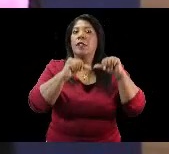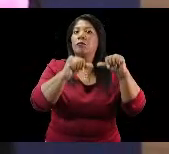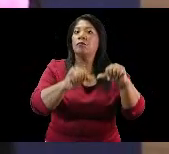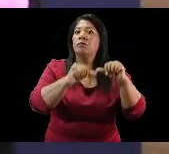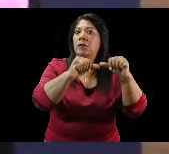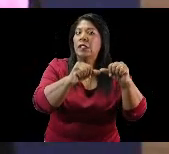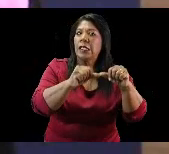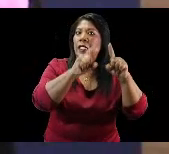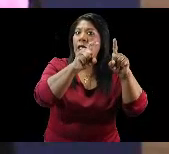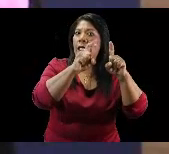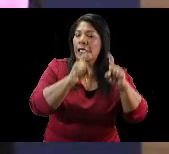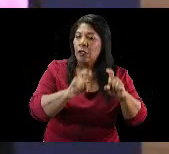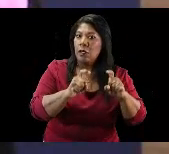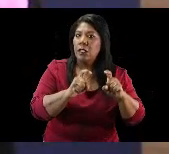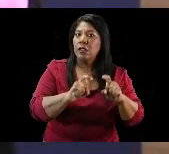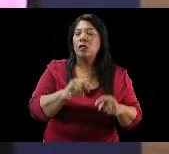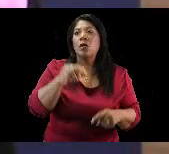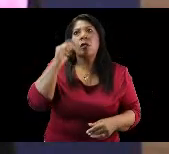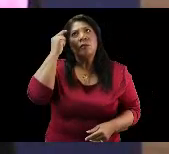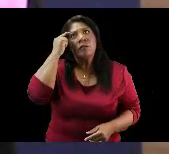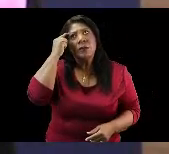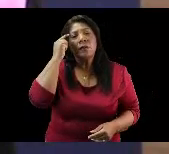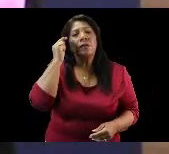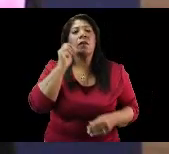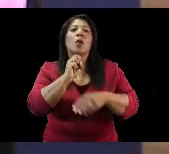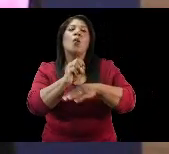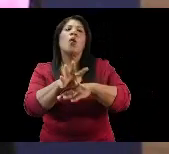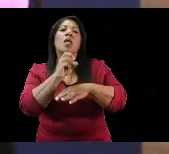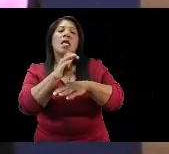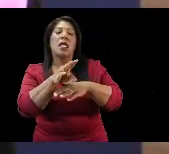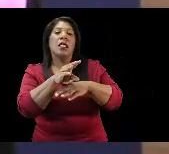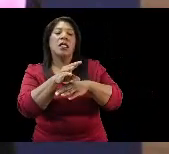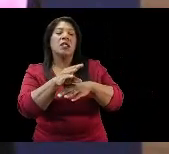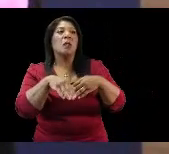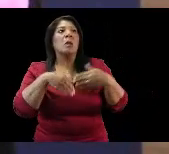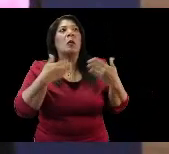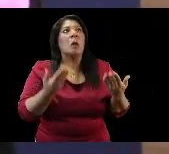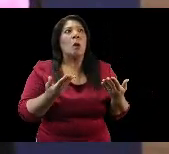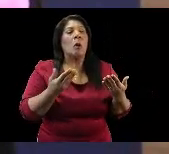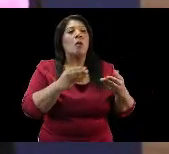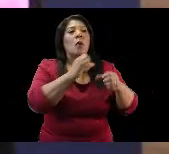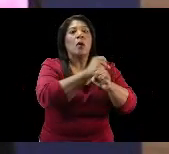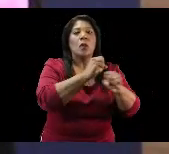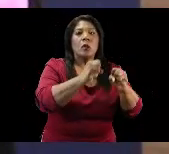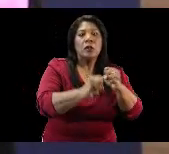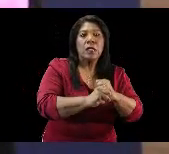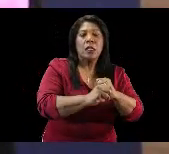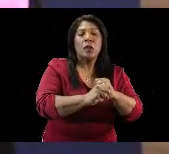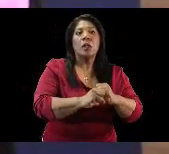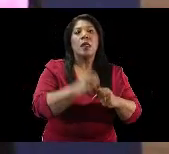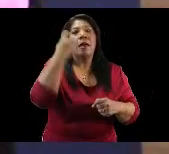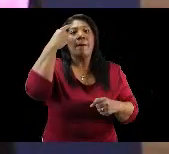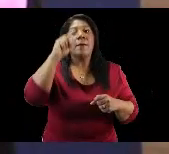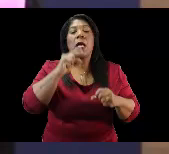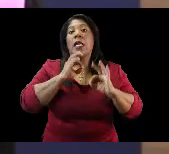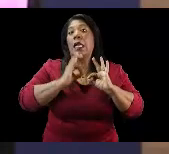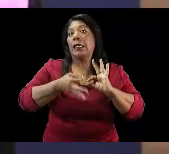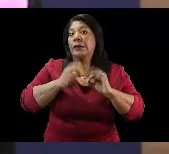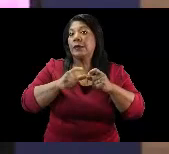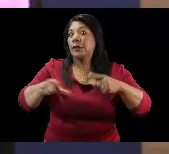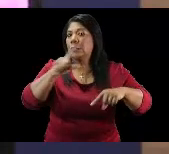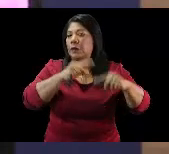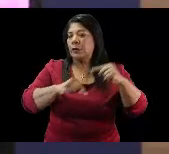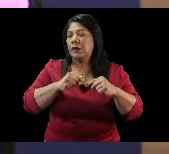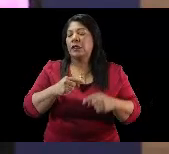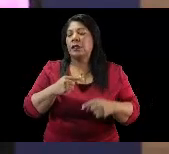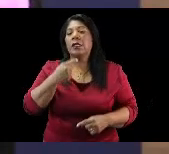continua para tomar en consideración en los salones de clases para la interpretación del lenguaje